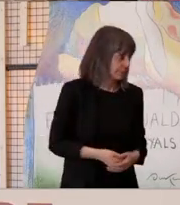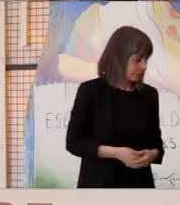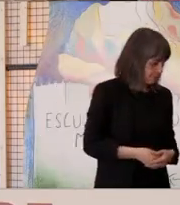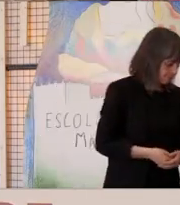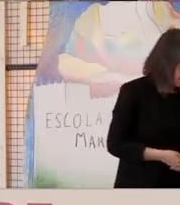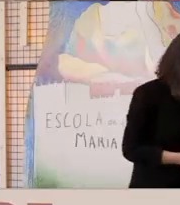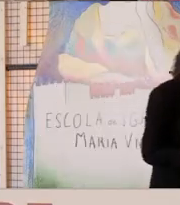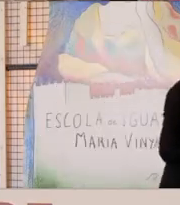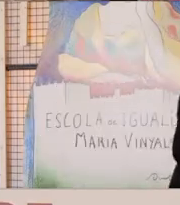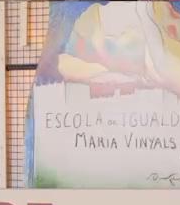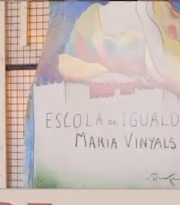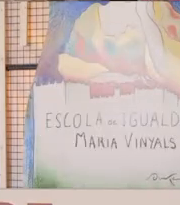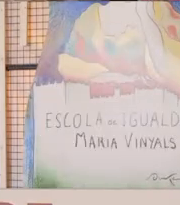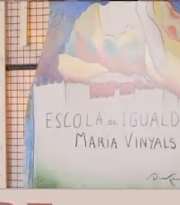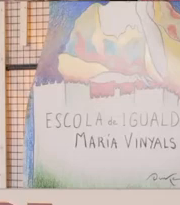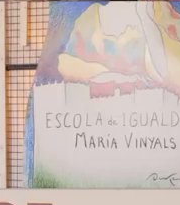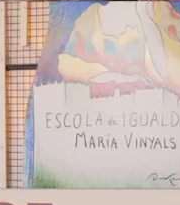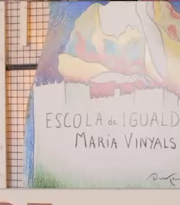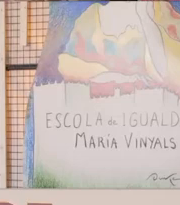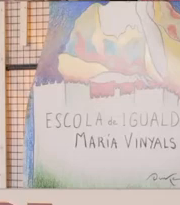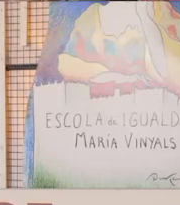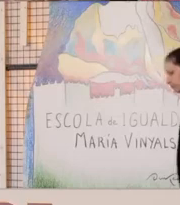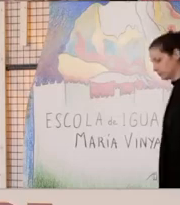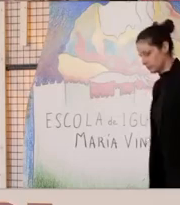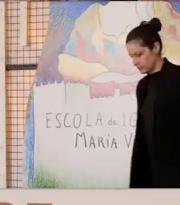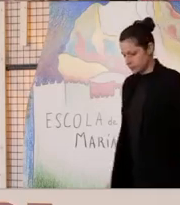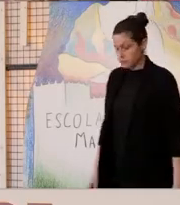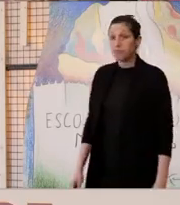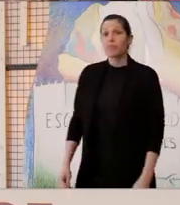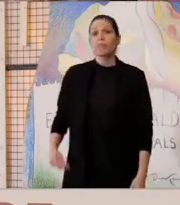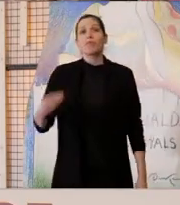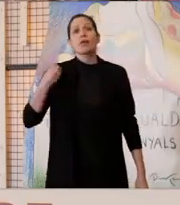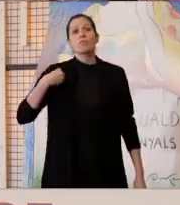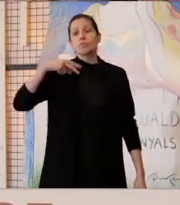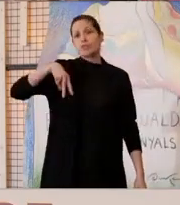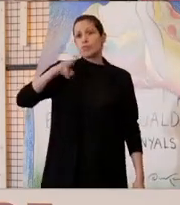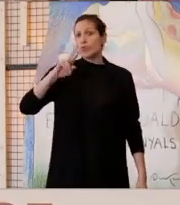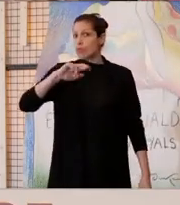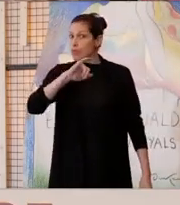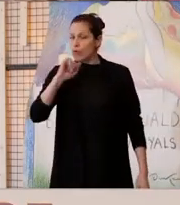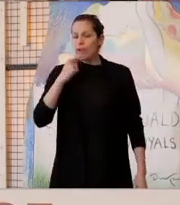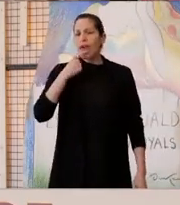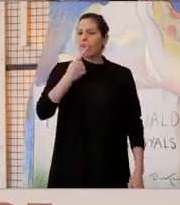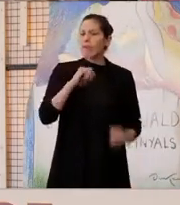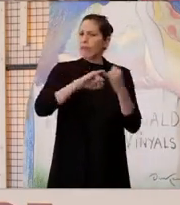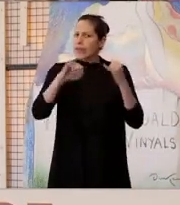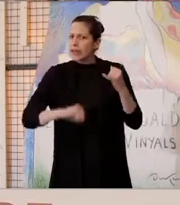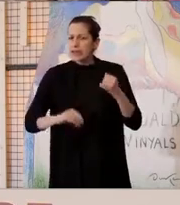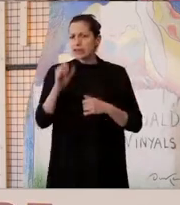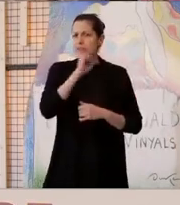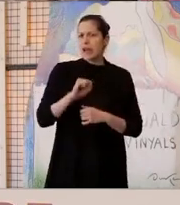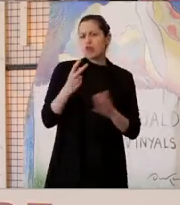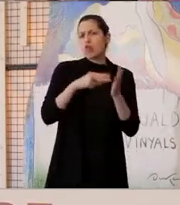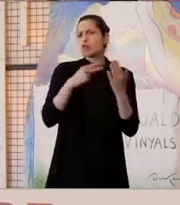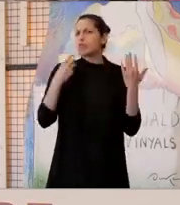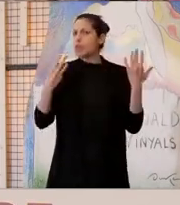llamaba la atención lo que decía Nuria hace un momento cuando decía que que en la crisis de 2008 lo primero que se hizo fue de traer recursos y